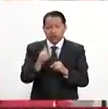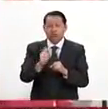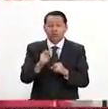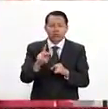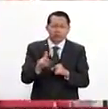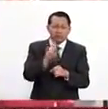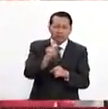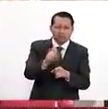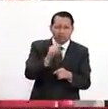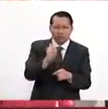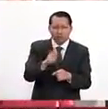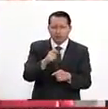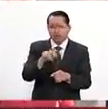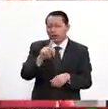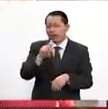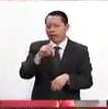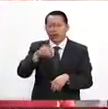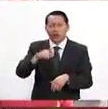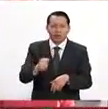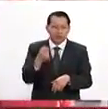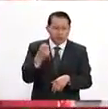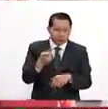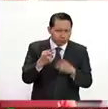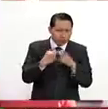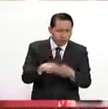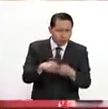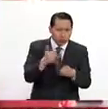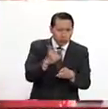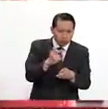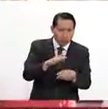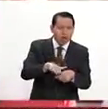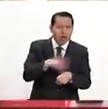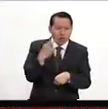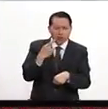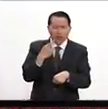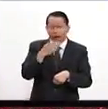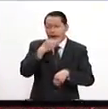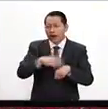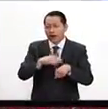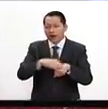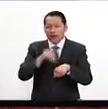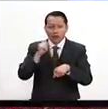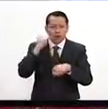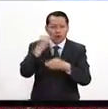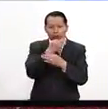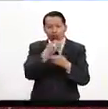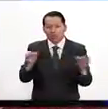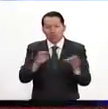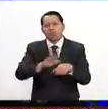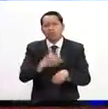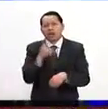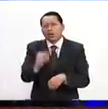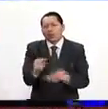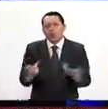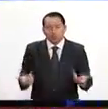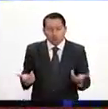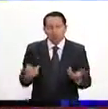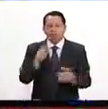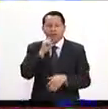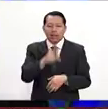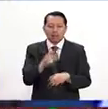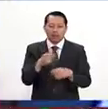pregunta entonces de los demócratas fue, si esto empezó desde julio, ¿por qué no se comunicó nada de manera pública? Así es. Un claro contraste con